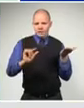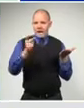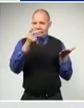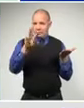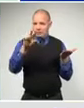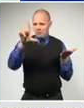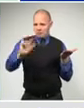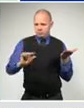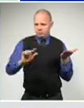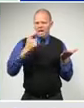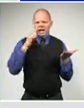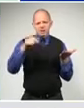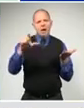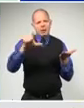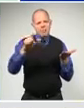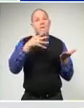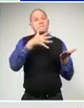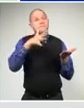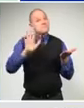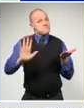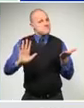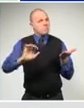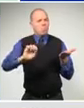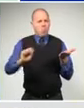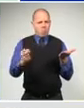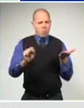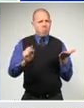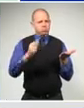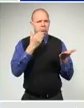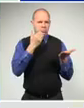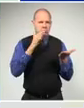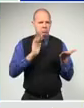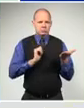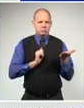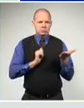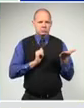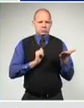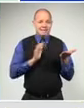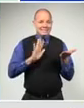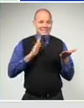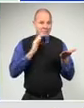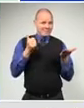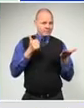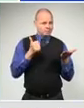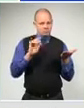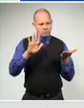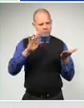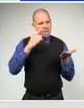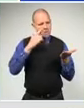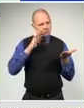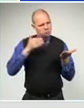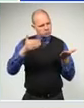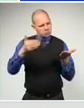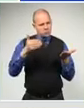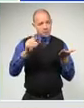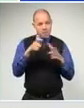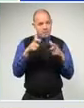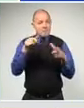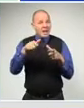también va controlando la transmisión de la enfermedad, pero todavía con mucho riesgo en su municipio